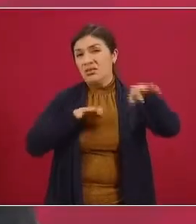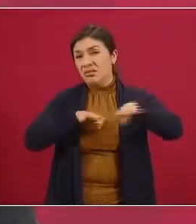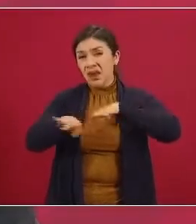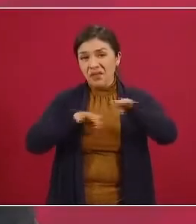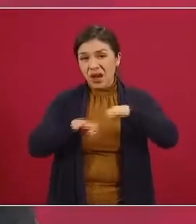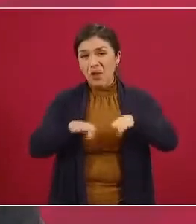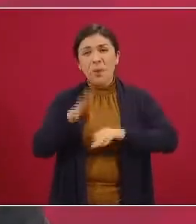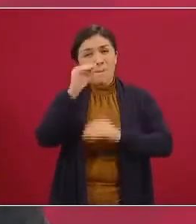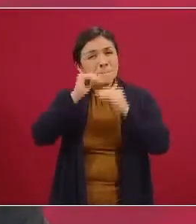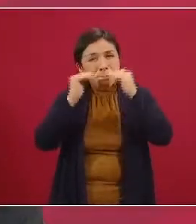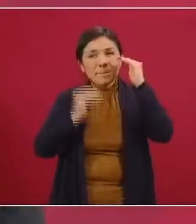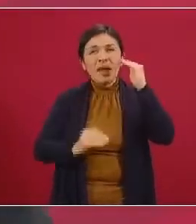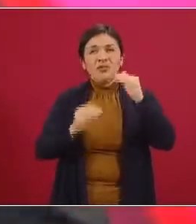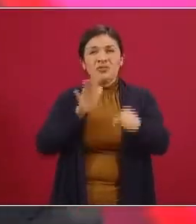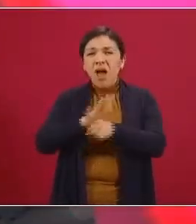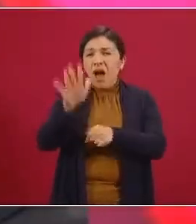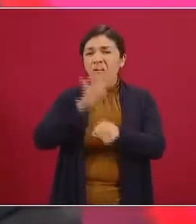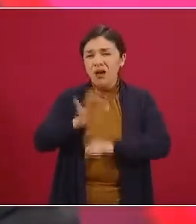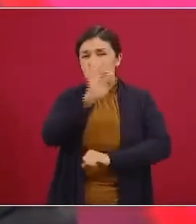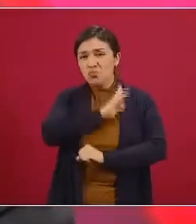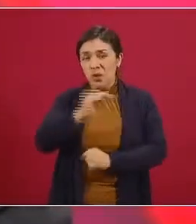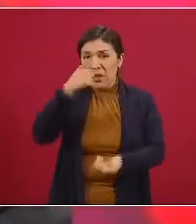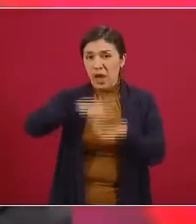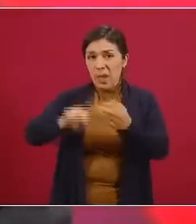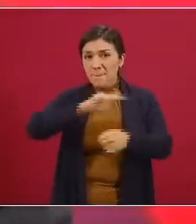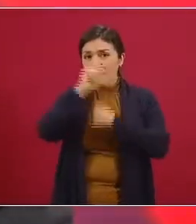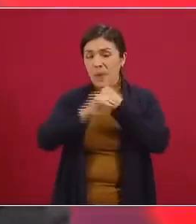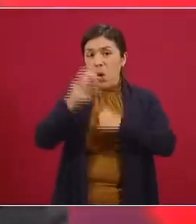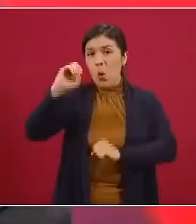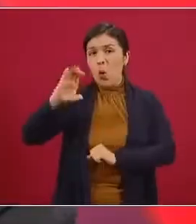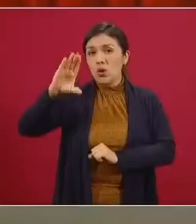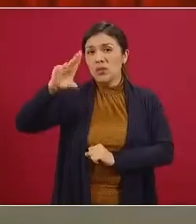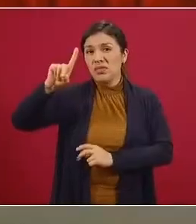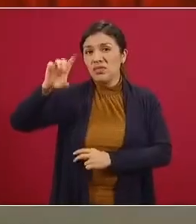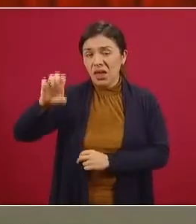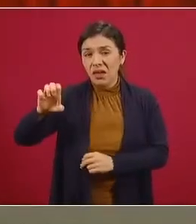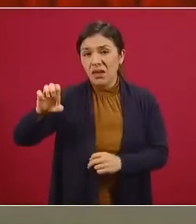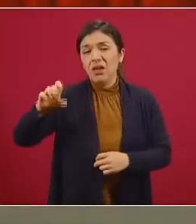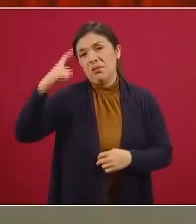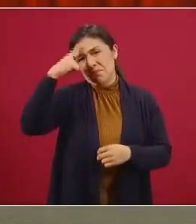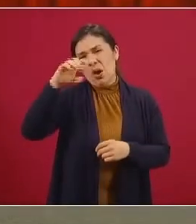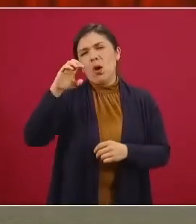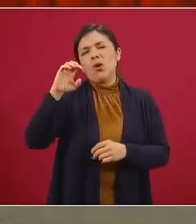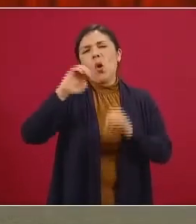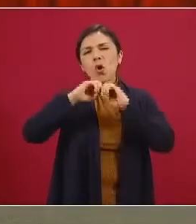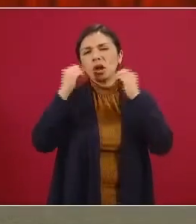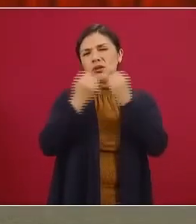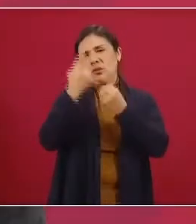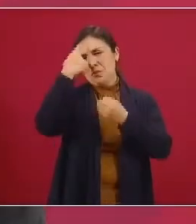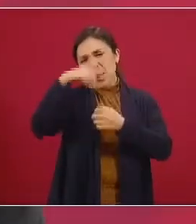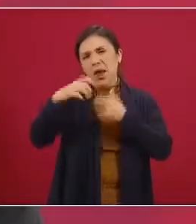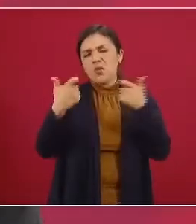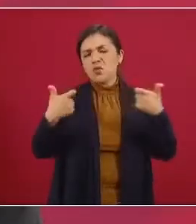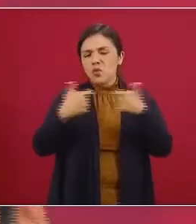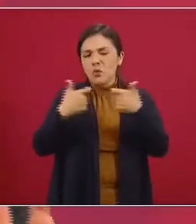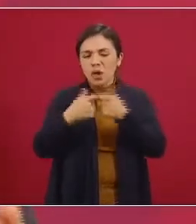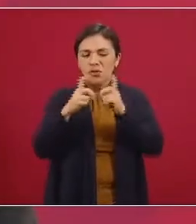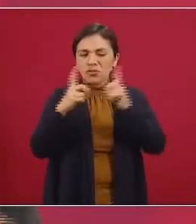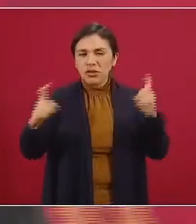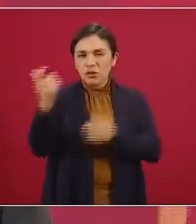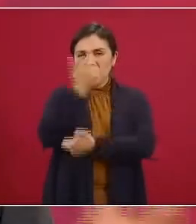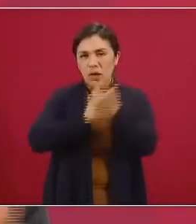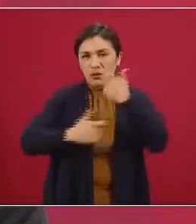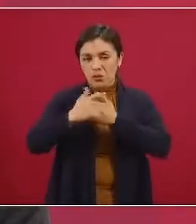desempeño y menor capacidad dentro de los países de la OCDE, la Organización para la Cooperación y Desarrollo Económicos, tomando